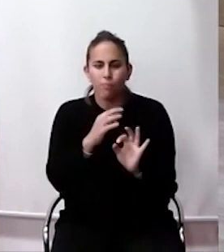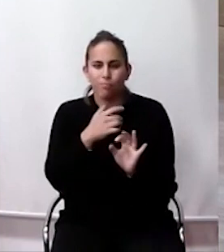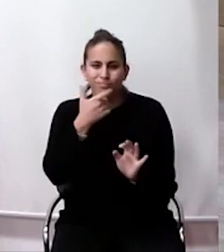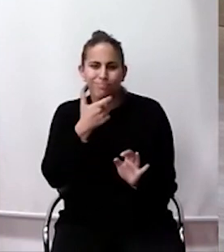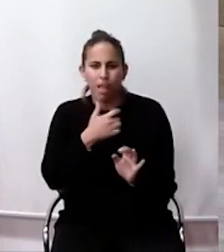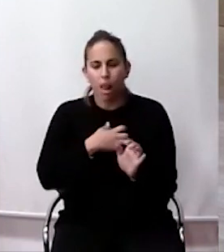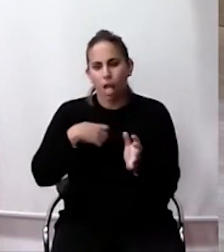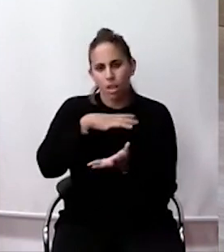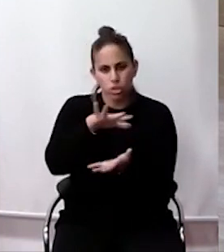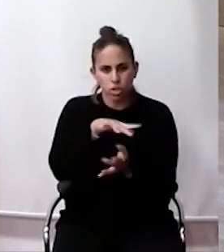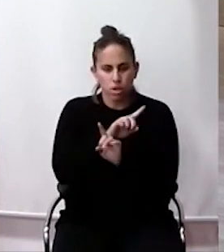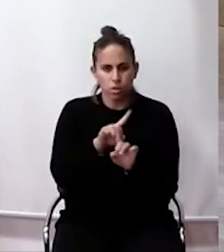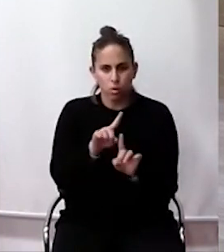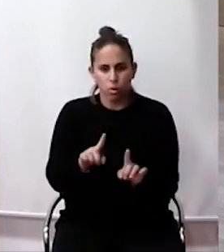sociedad.